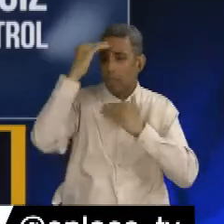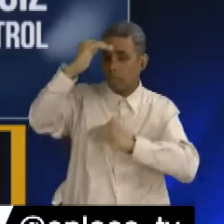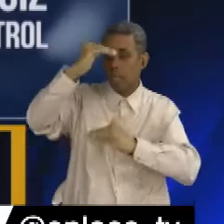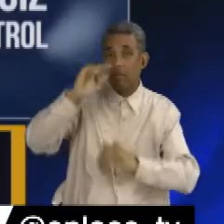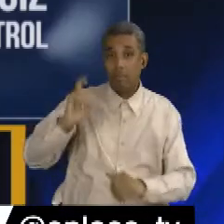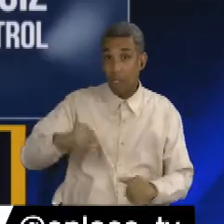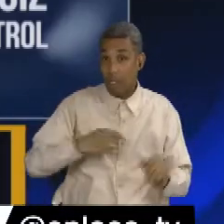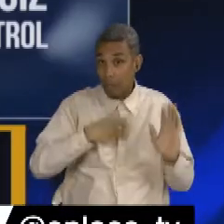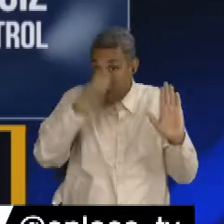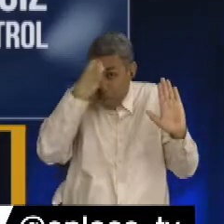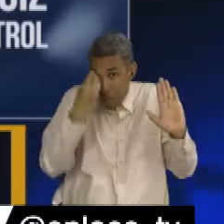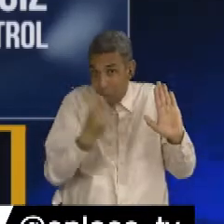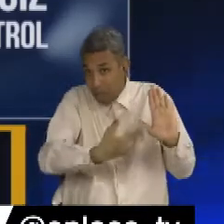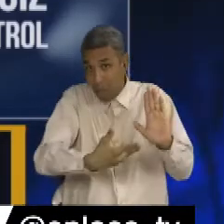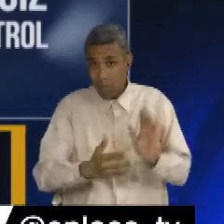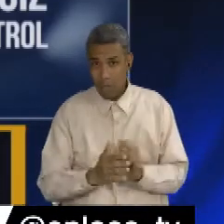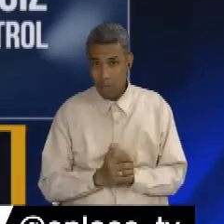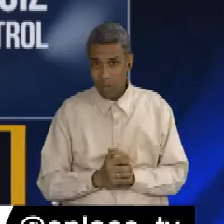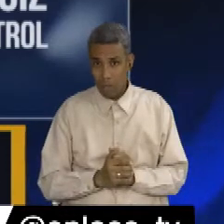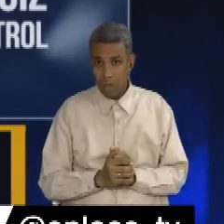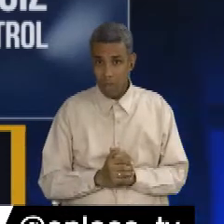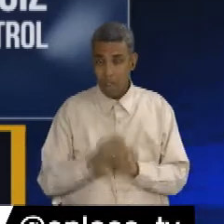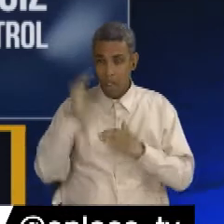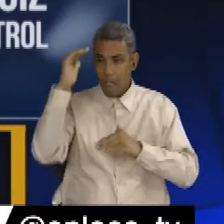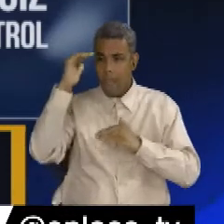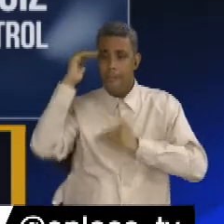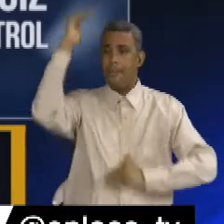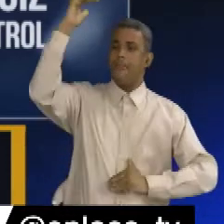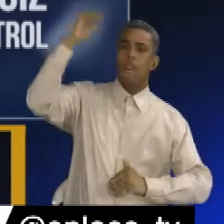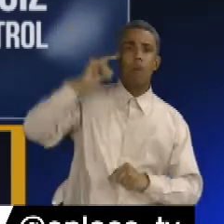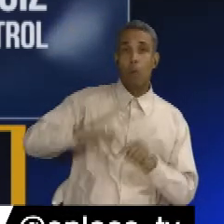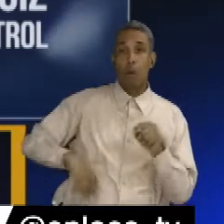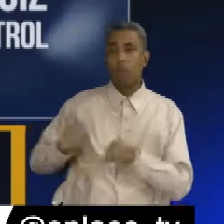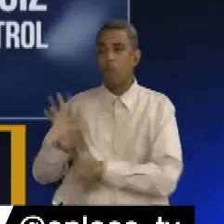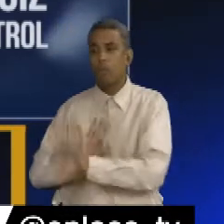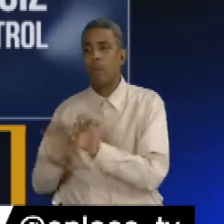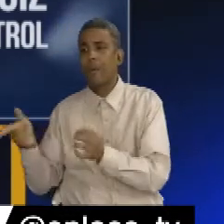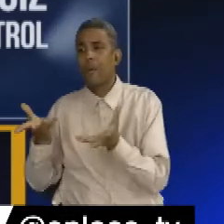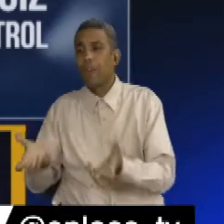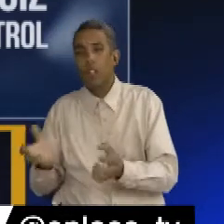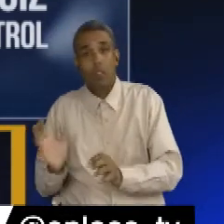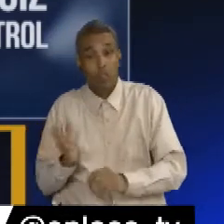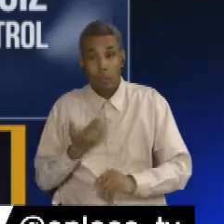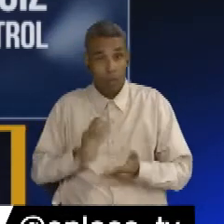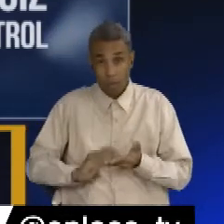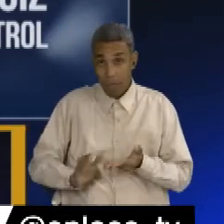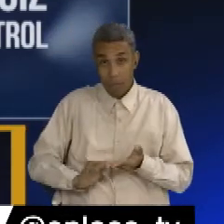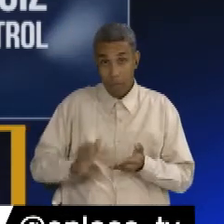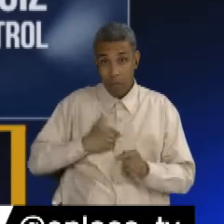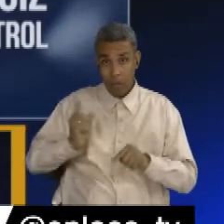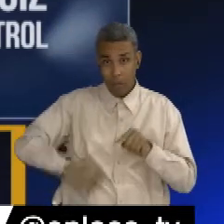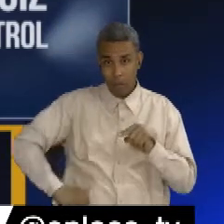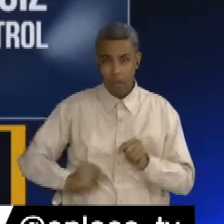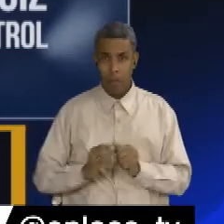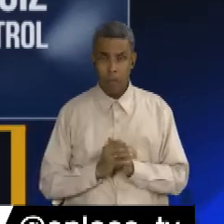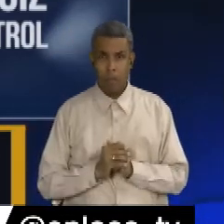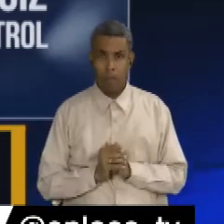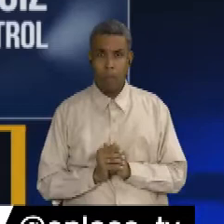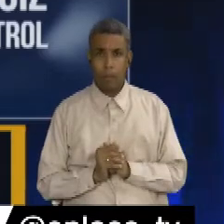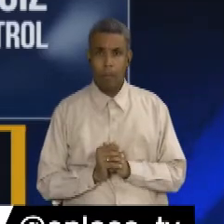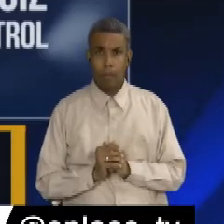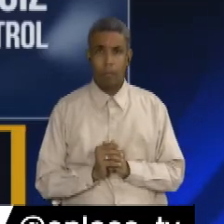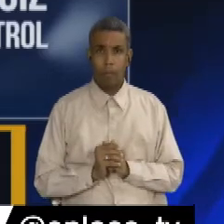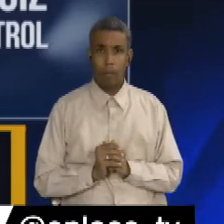un llamado y reiteramos nuestro compromiso de que el diálogo es, digamos, la única forma de resolver